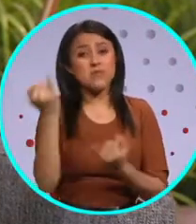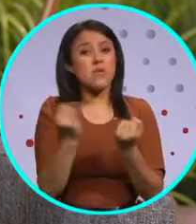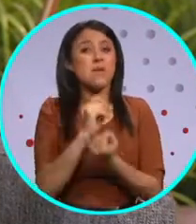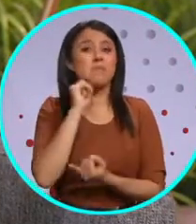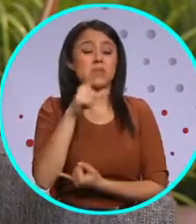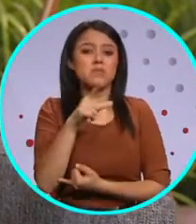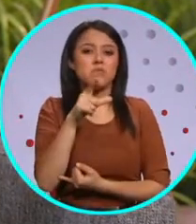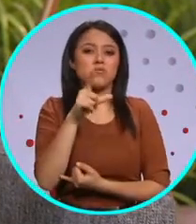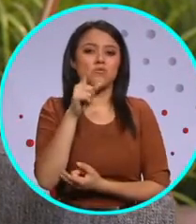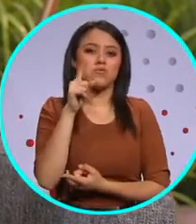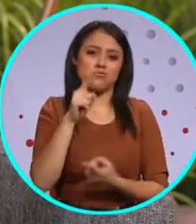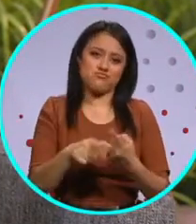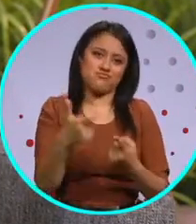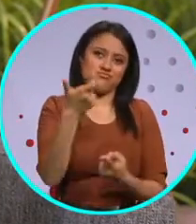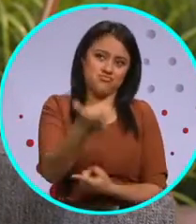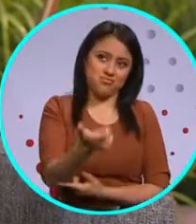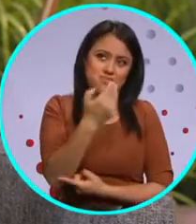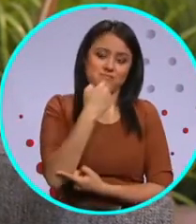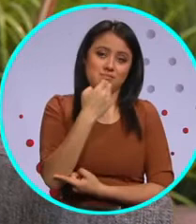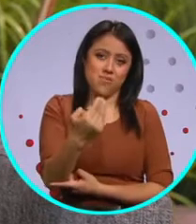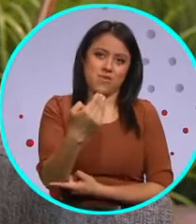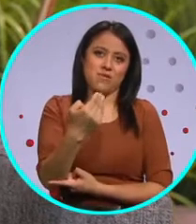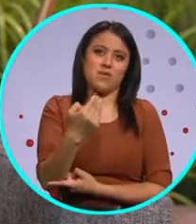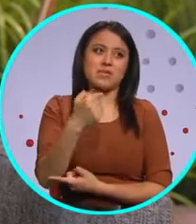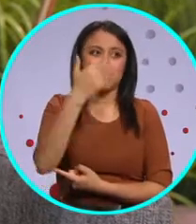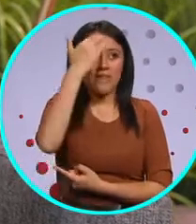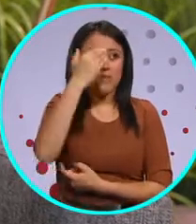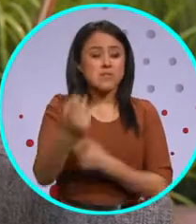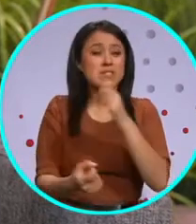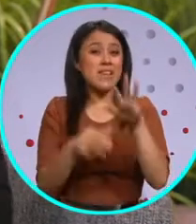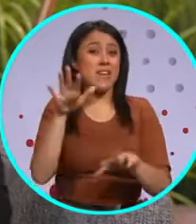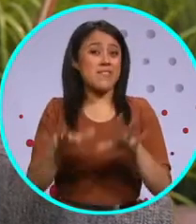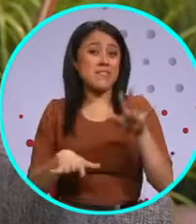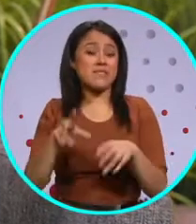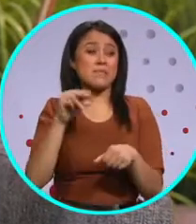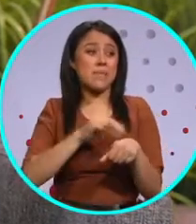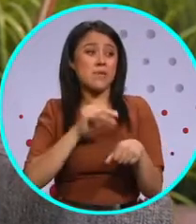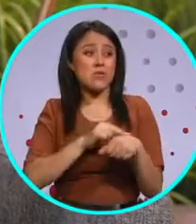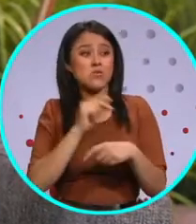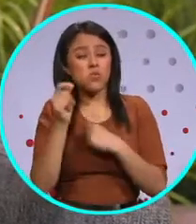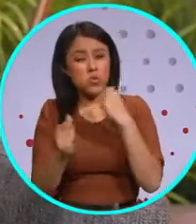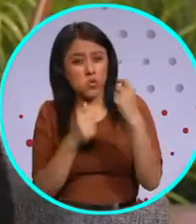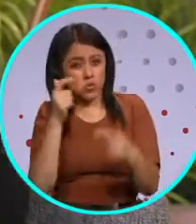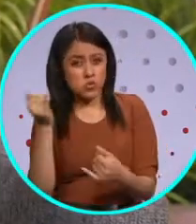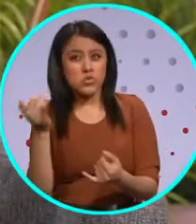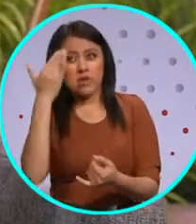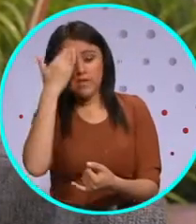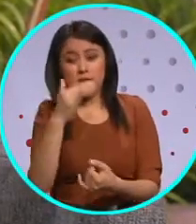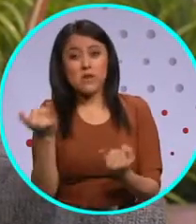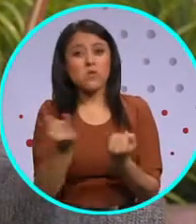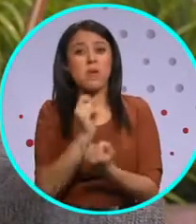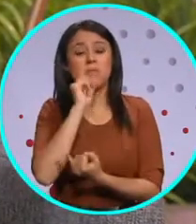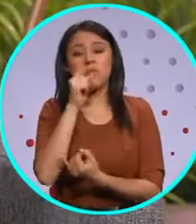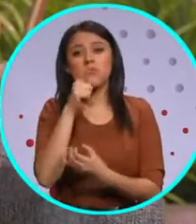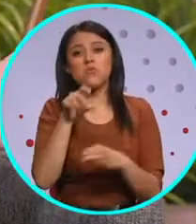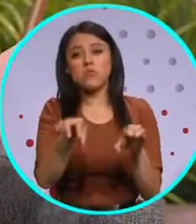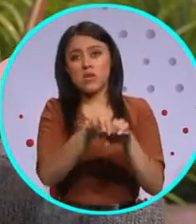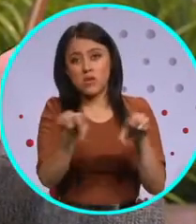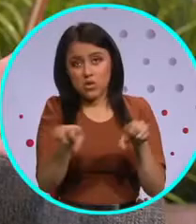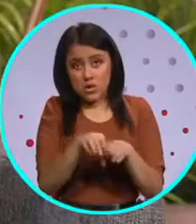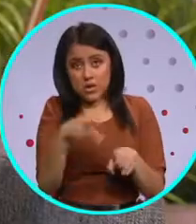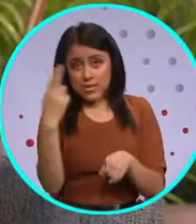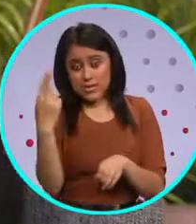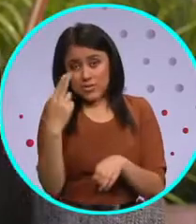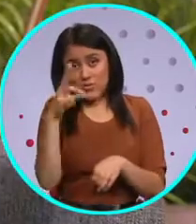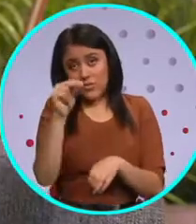no se manejan de la manera adecuada sabemos que muchas veces hay pocos médicos sabemos que muchas veces no tienen el equipo necesario pero ahora así que los